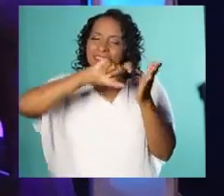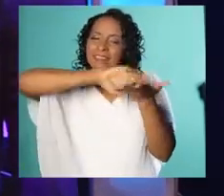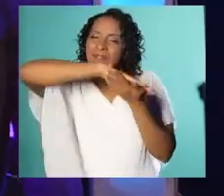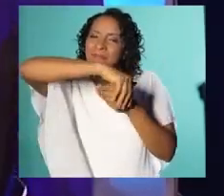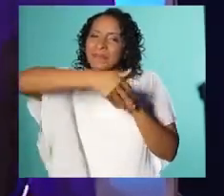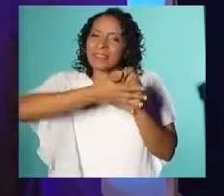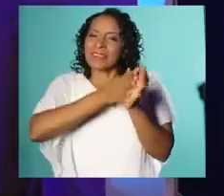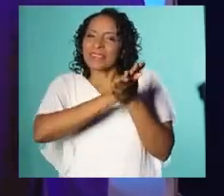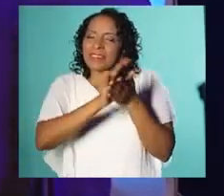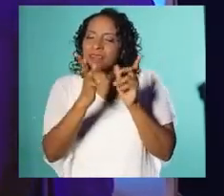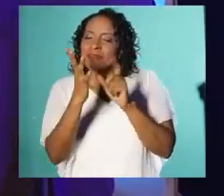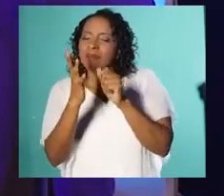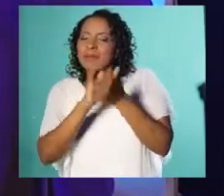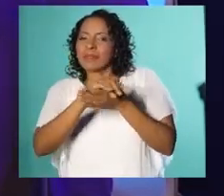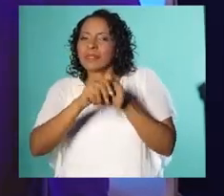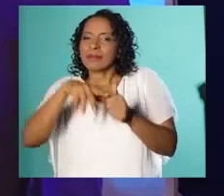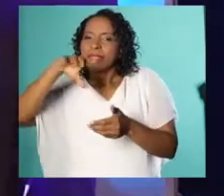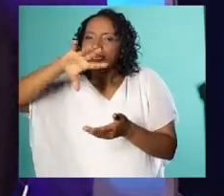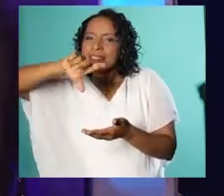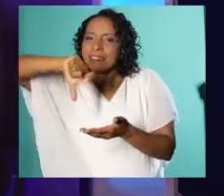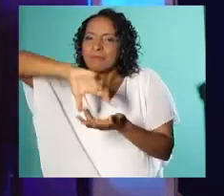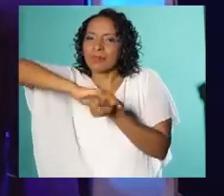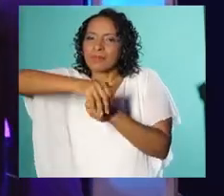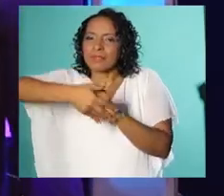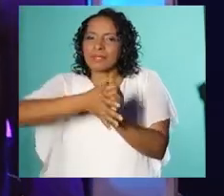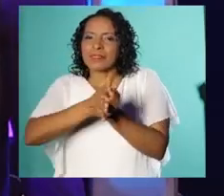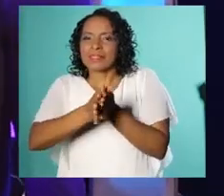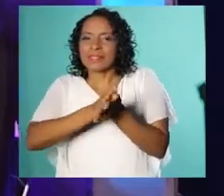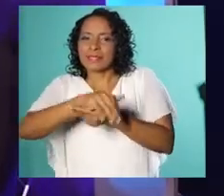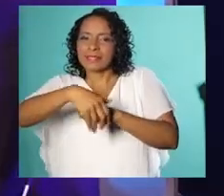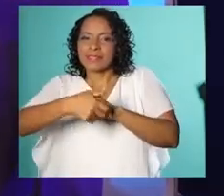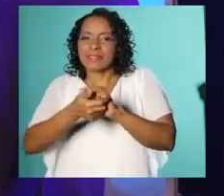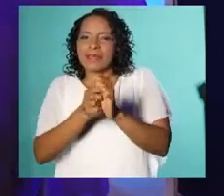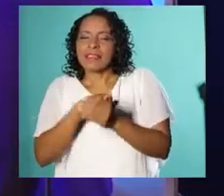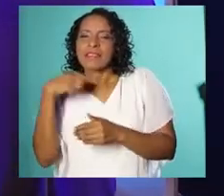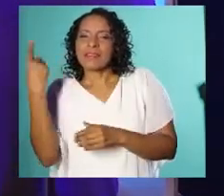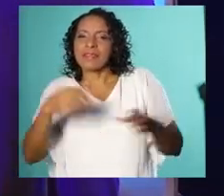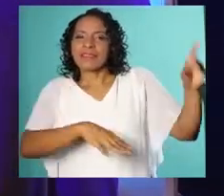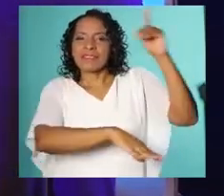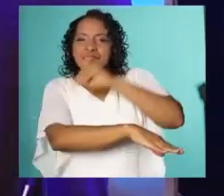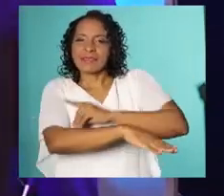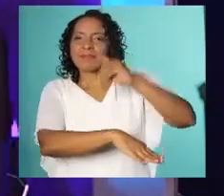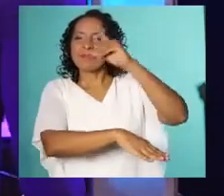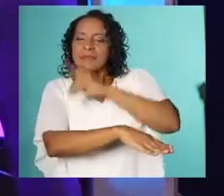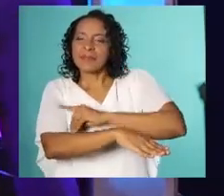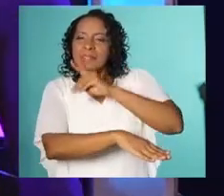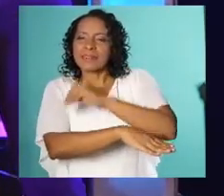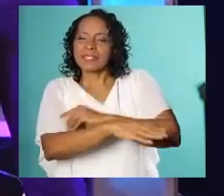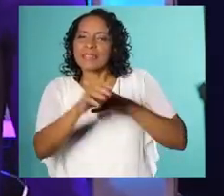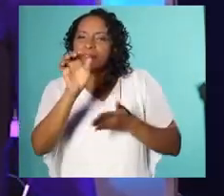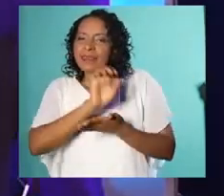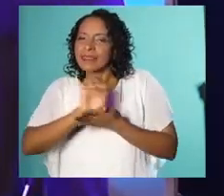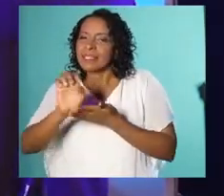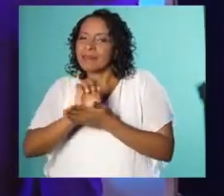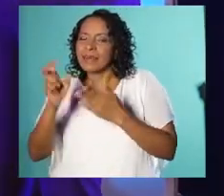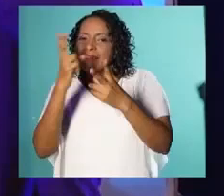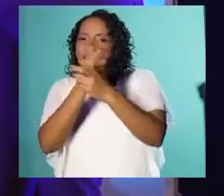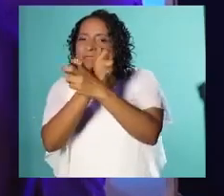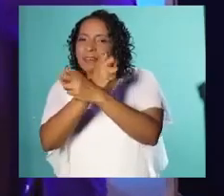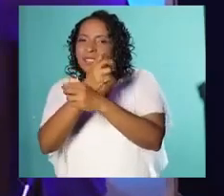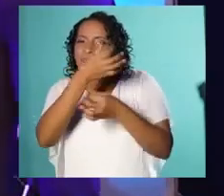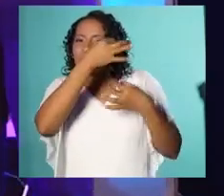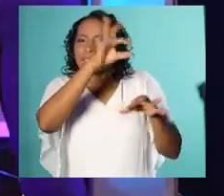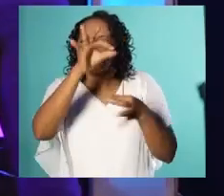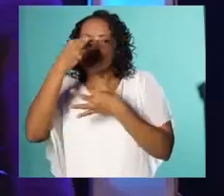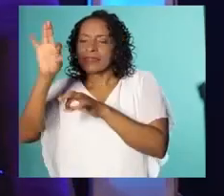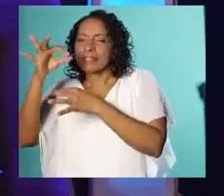manos ocasionalmente durante el día para que evitemos que el virus siga propagándose en nuestro país. También